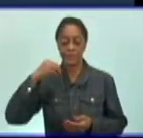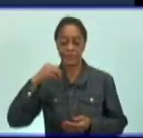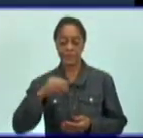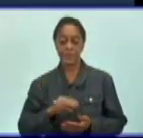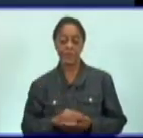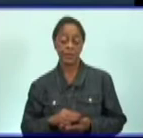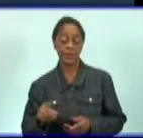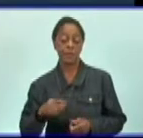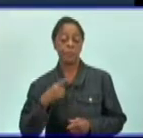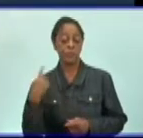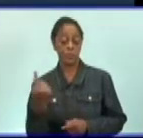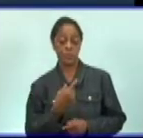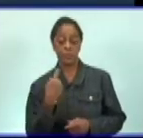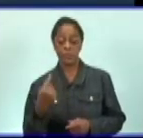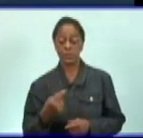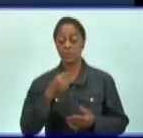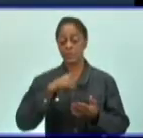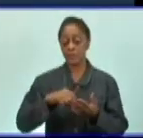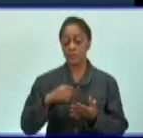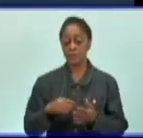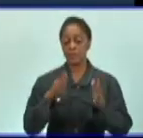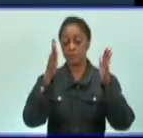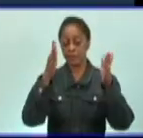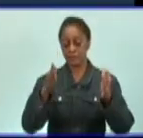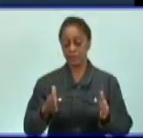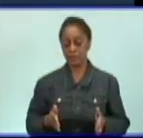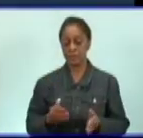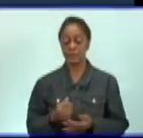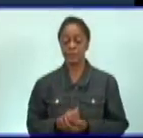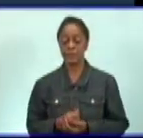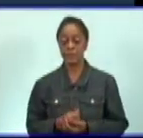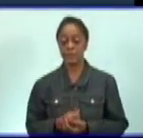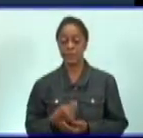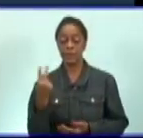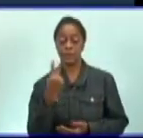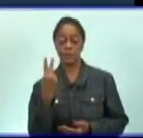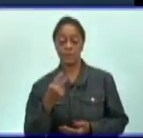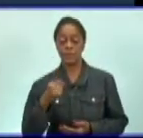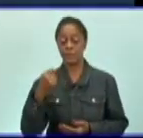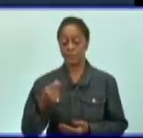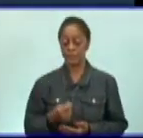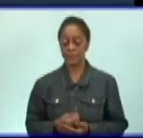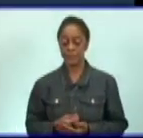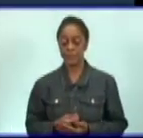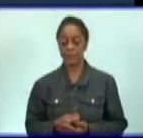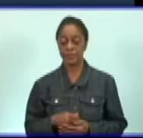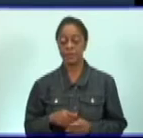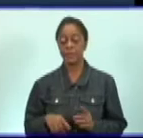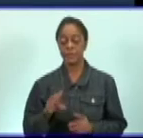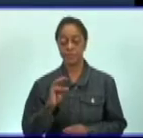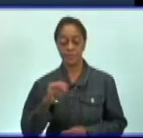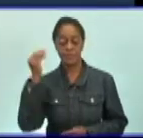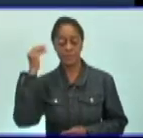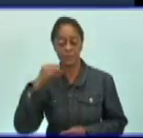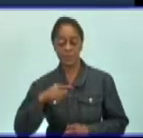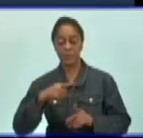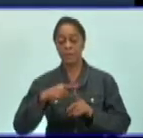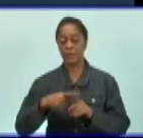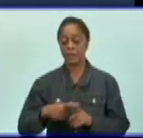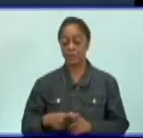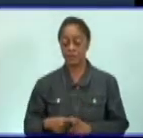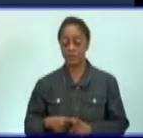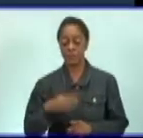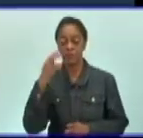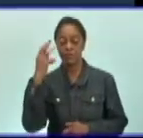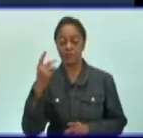lo conocido por nosotros como escribir en columna. Un segundo paso, determinar la suma de los